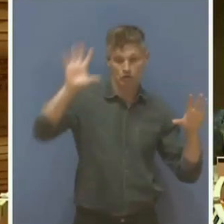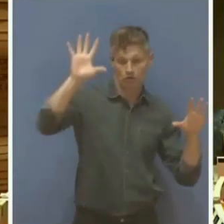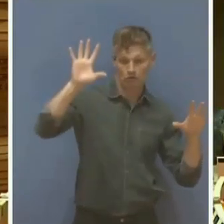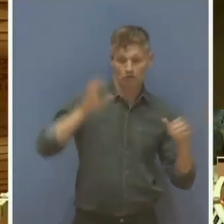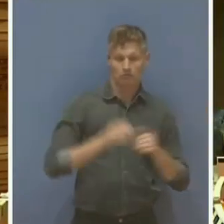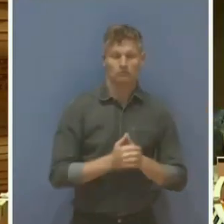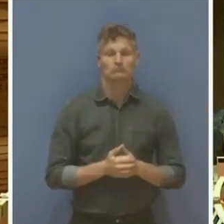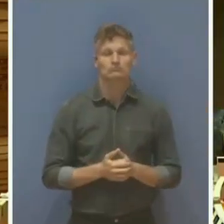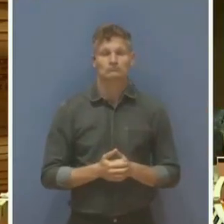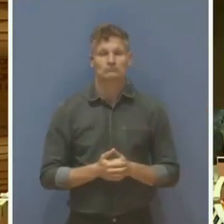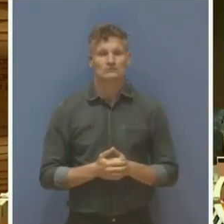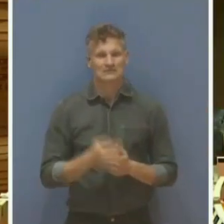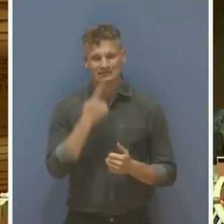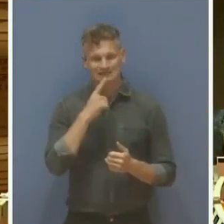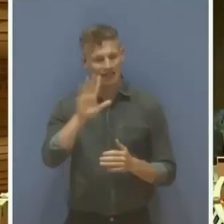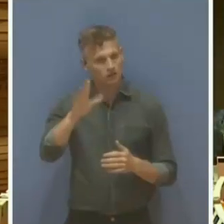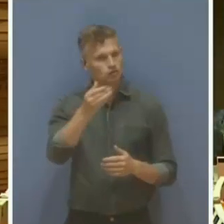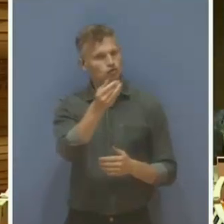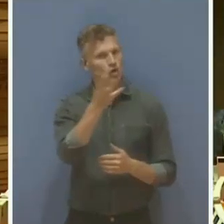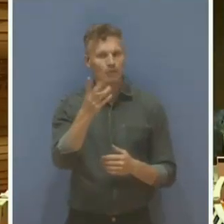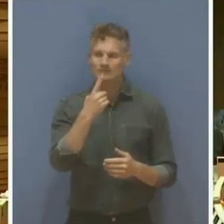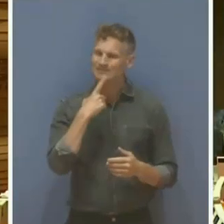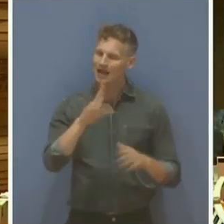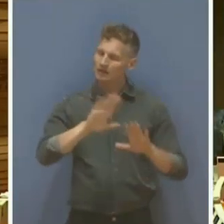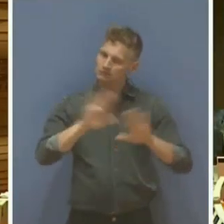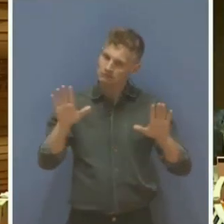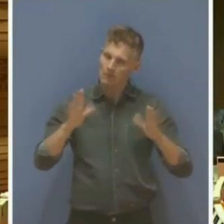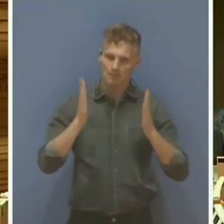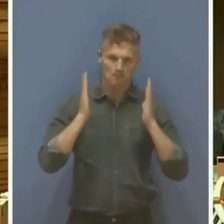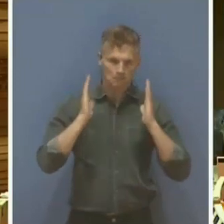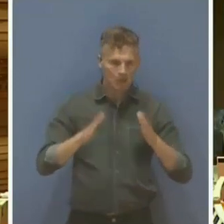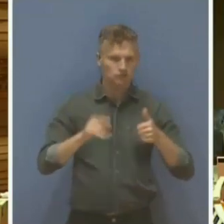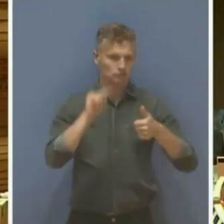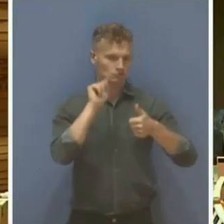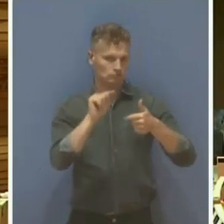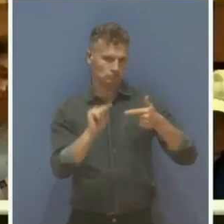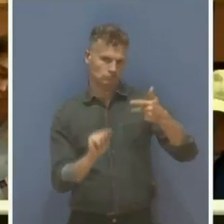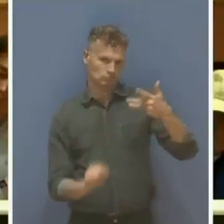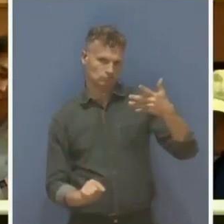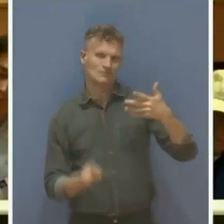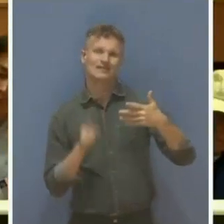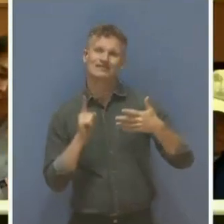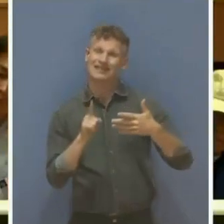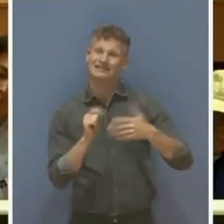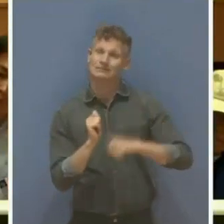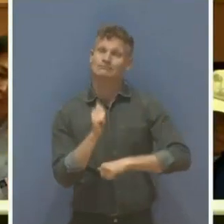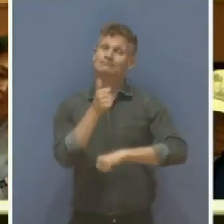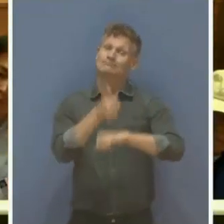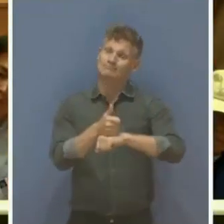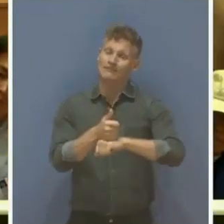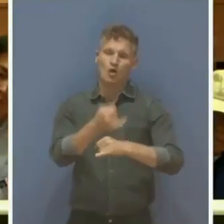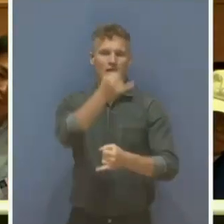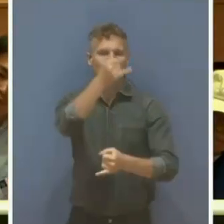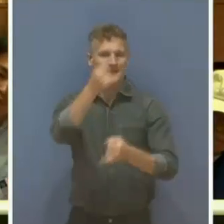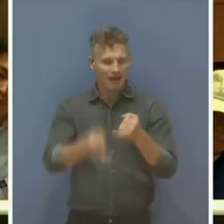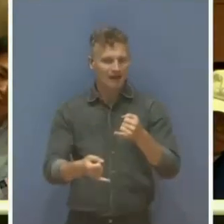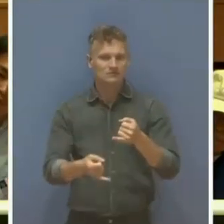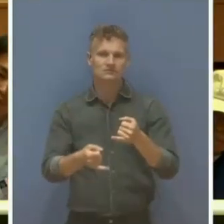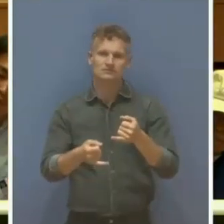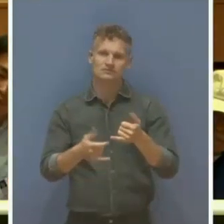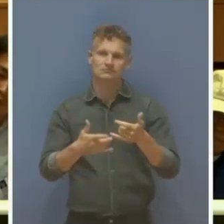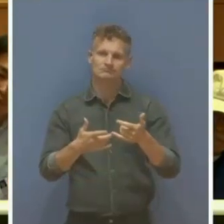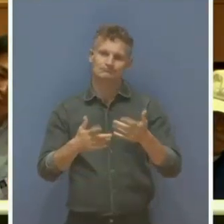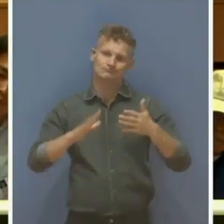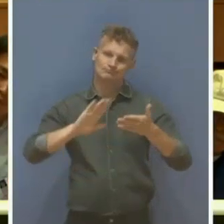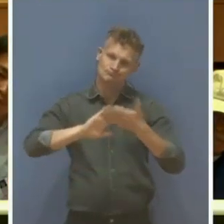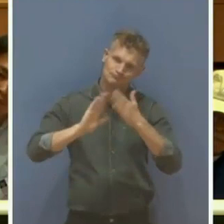aparecer en los instrumentos finales. Por ahora, lo mejor, como pueblos indígenas, es guardar los conocimientos en secreto y no permitir la